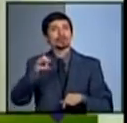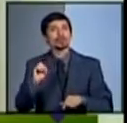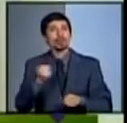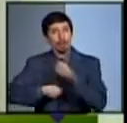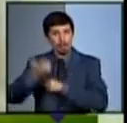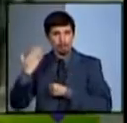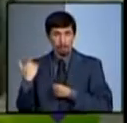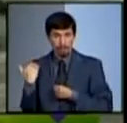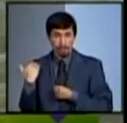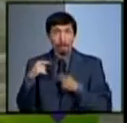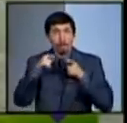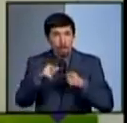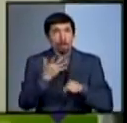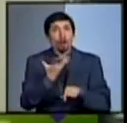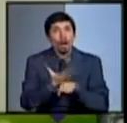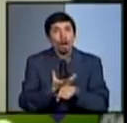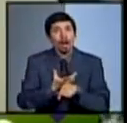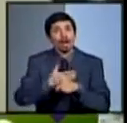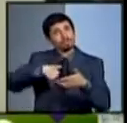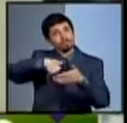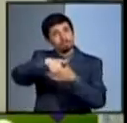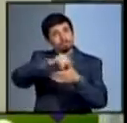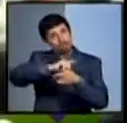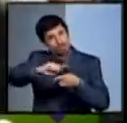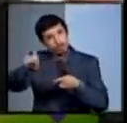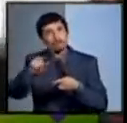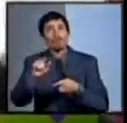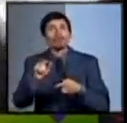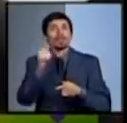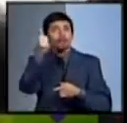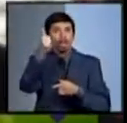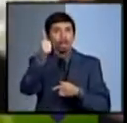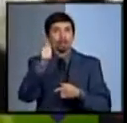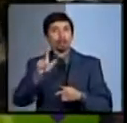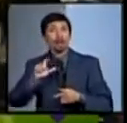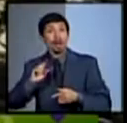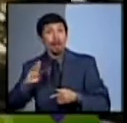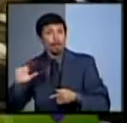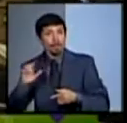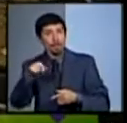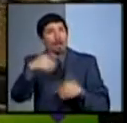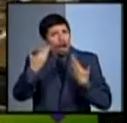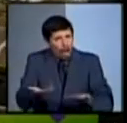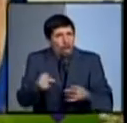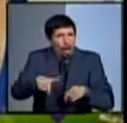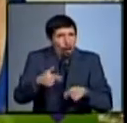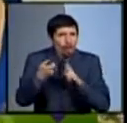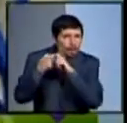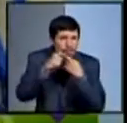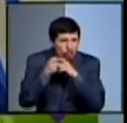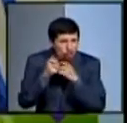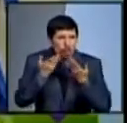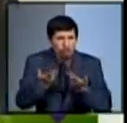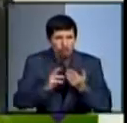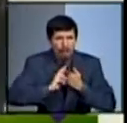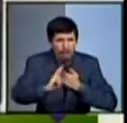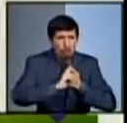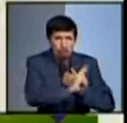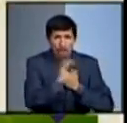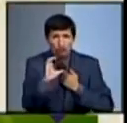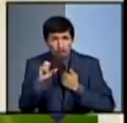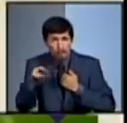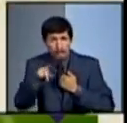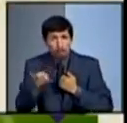pasado. Esto provocó la salida del director Francisco Labé y hasta el día de hoy se discute si los resultados que arrojó el